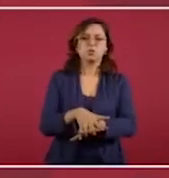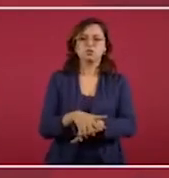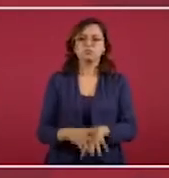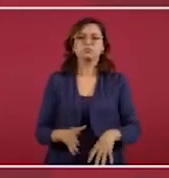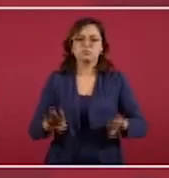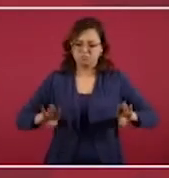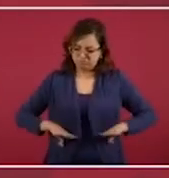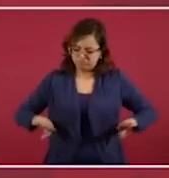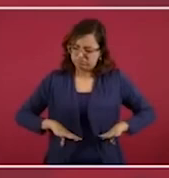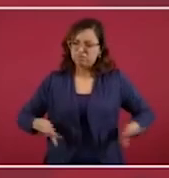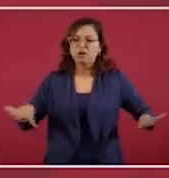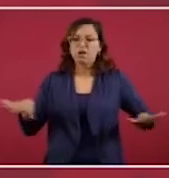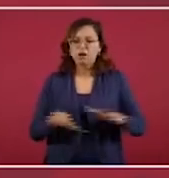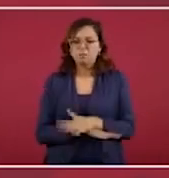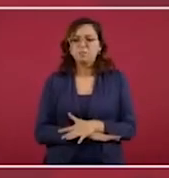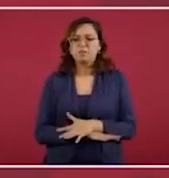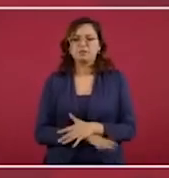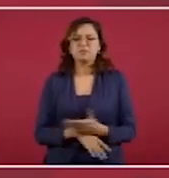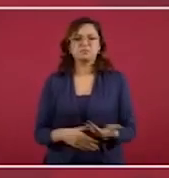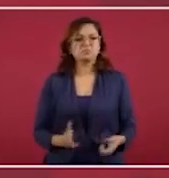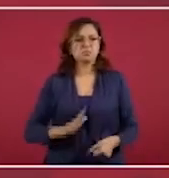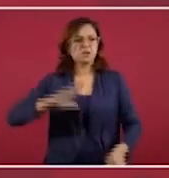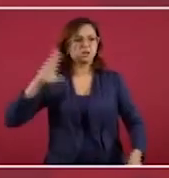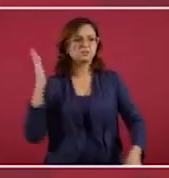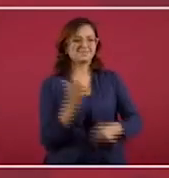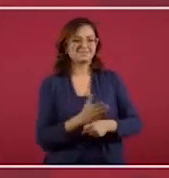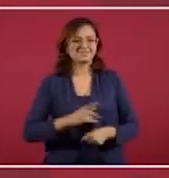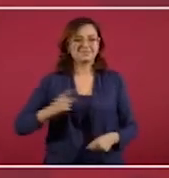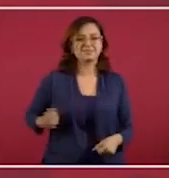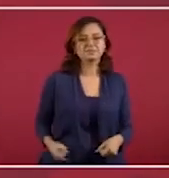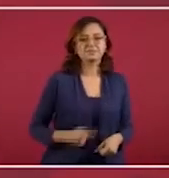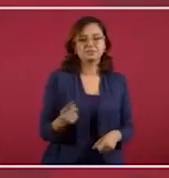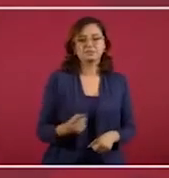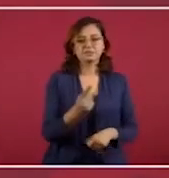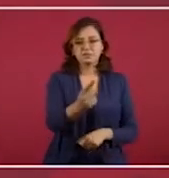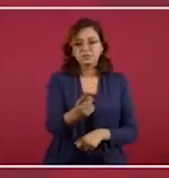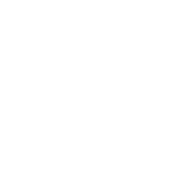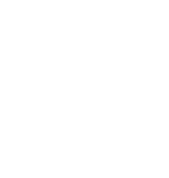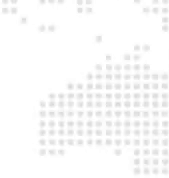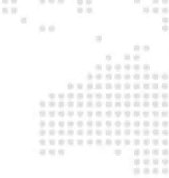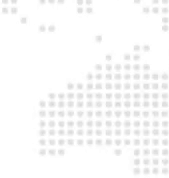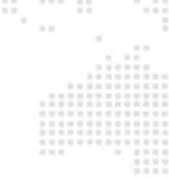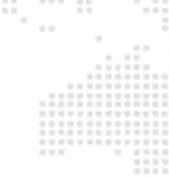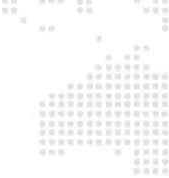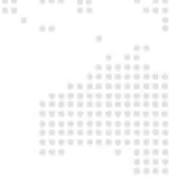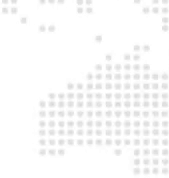de cambiar, no condenar a nadie.